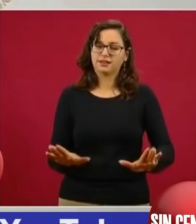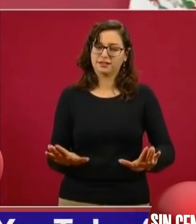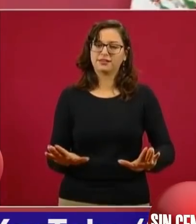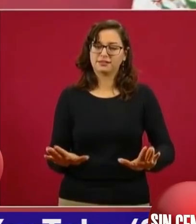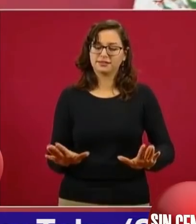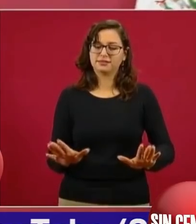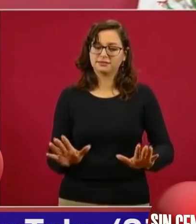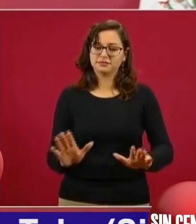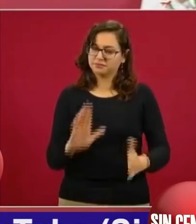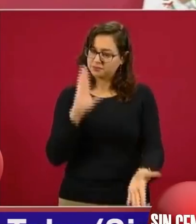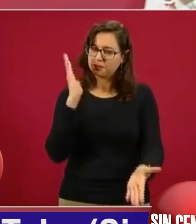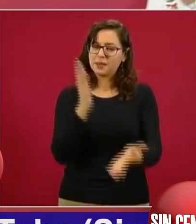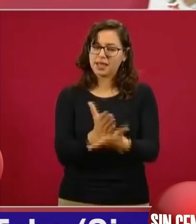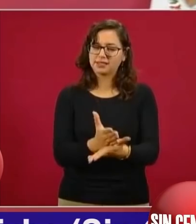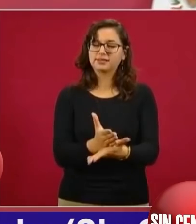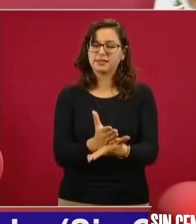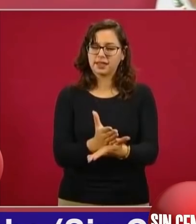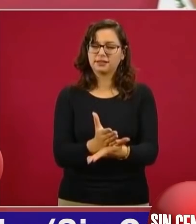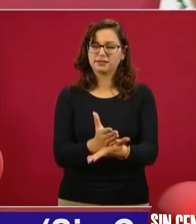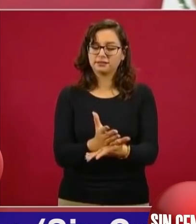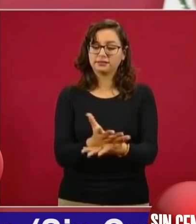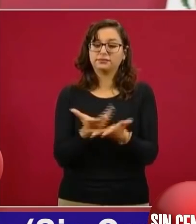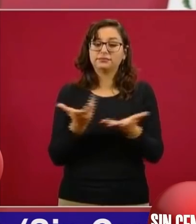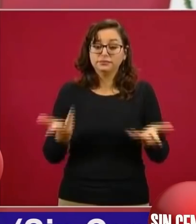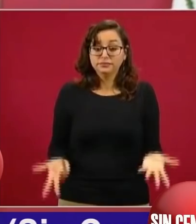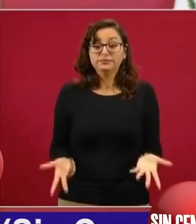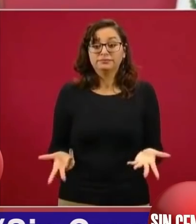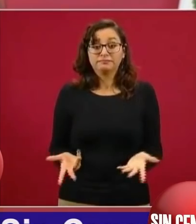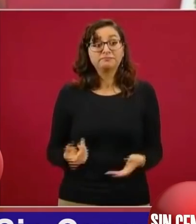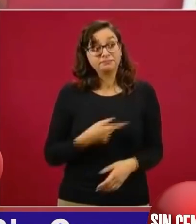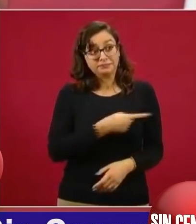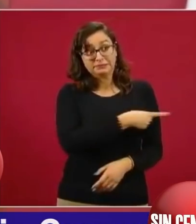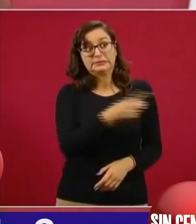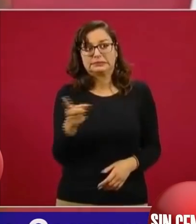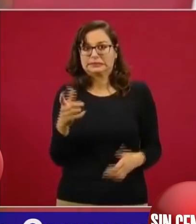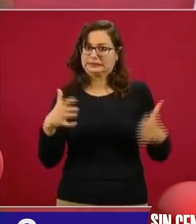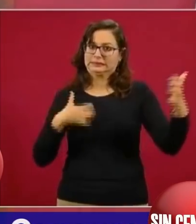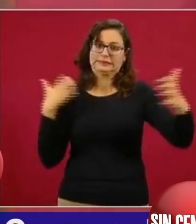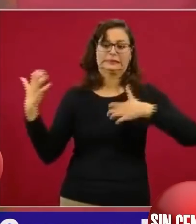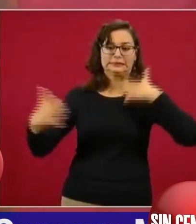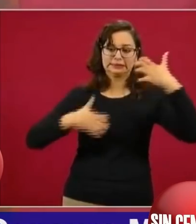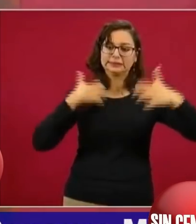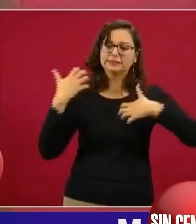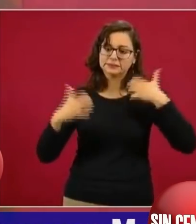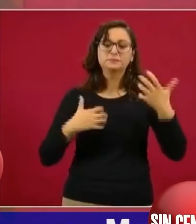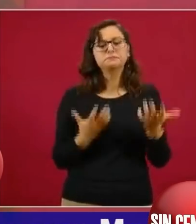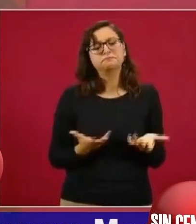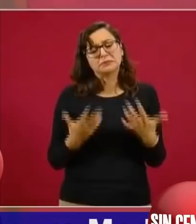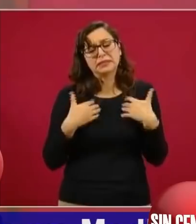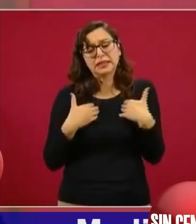no se permite. Y entiendo que les causa molestia,